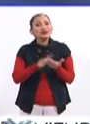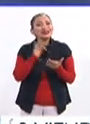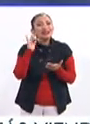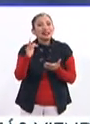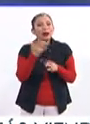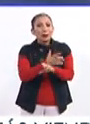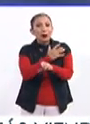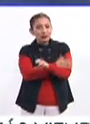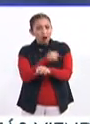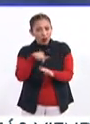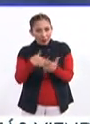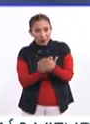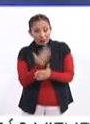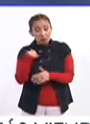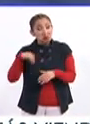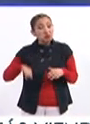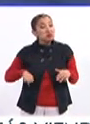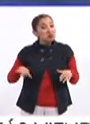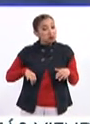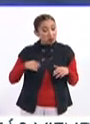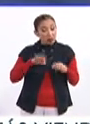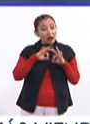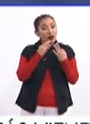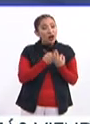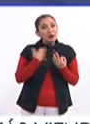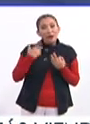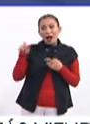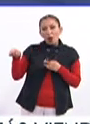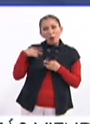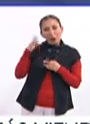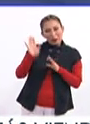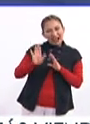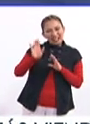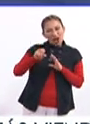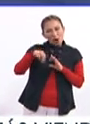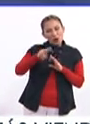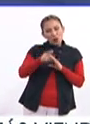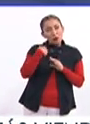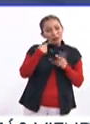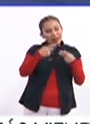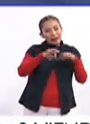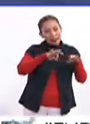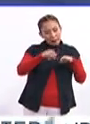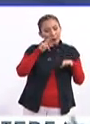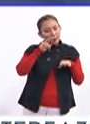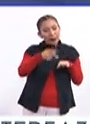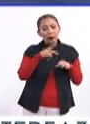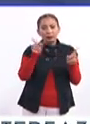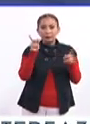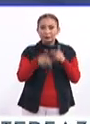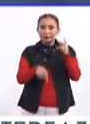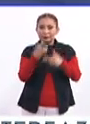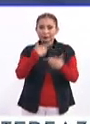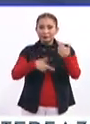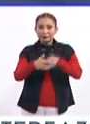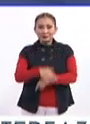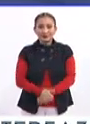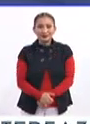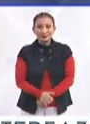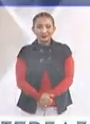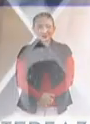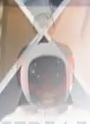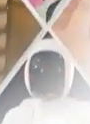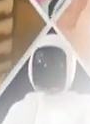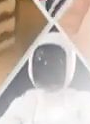gracias por acompañarnos esta mañana. Interesantísimo este modelo de las Naciones Unidas. No se lo pierdan, estaremos dándole seguimiento. Una pausa, regresamos.